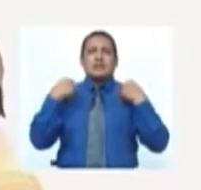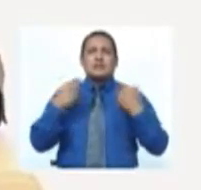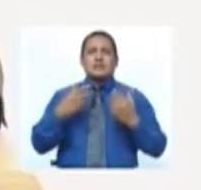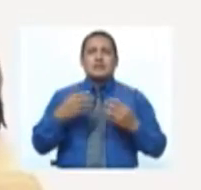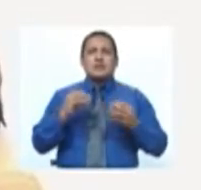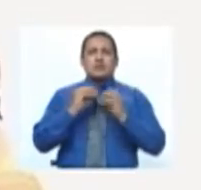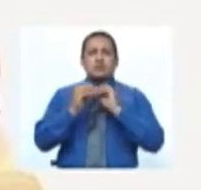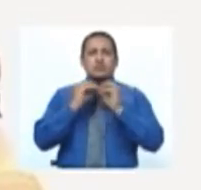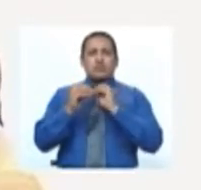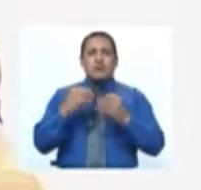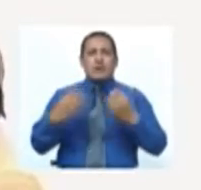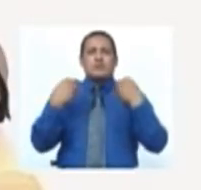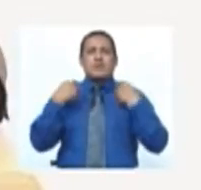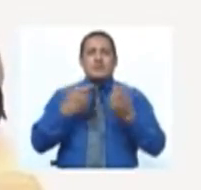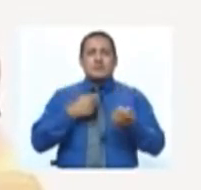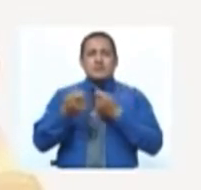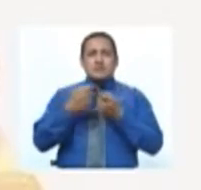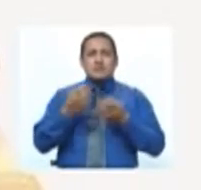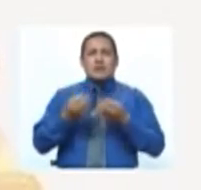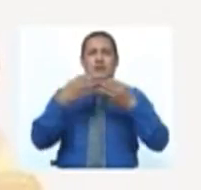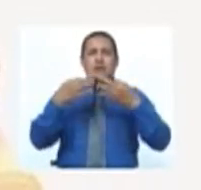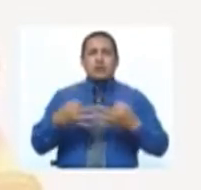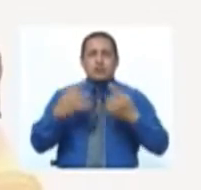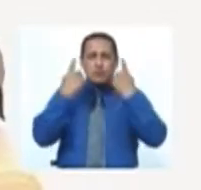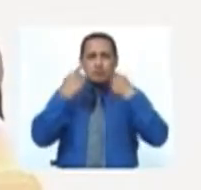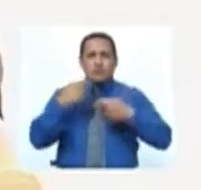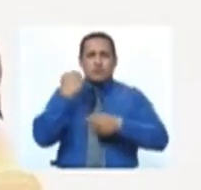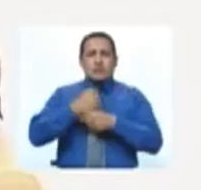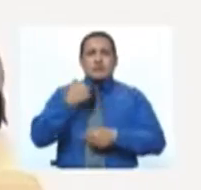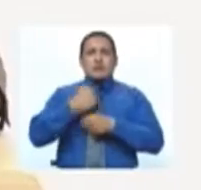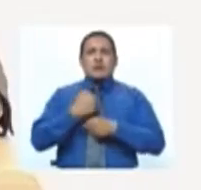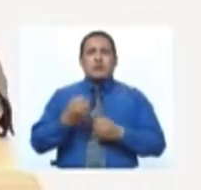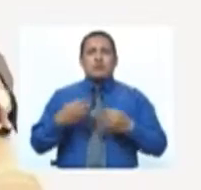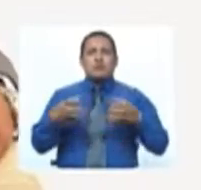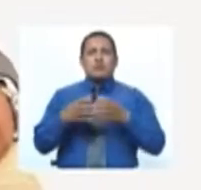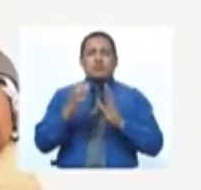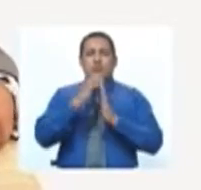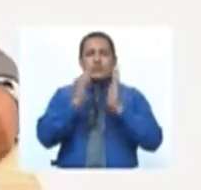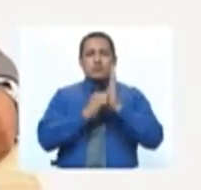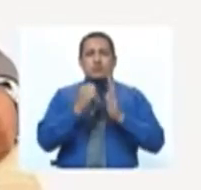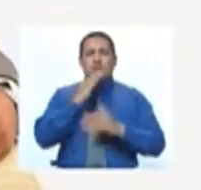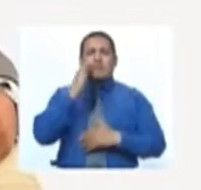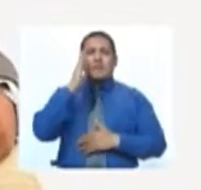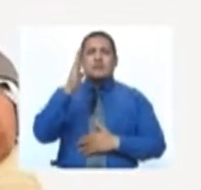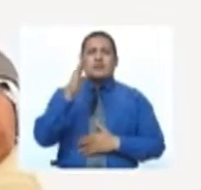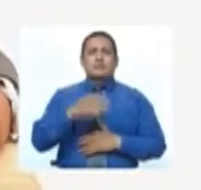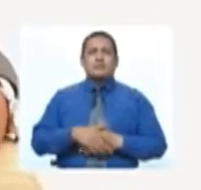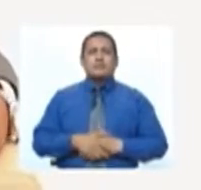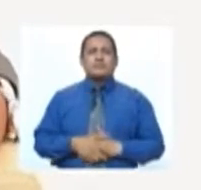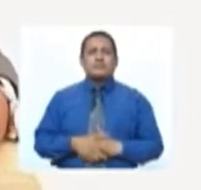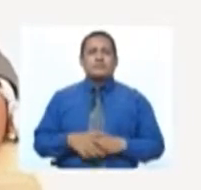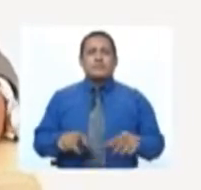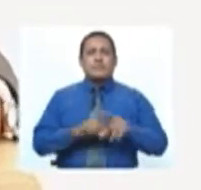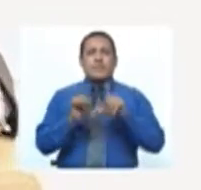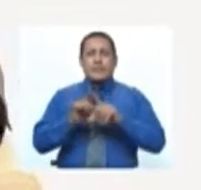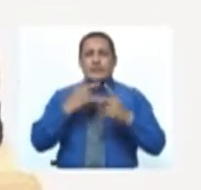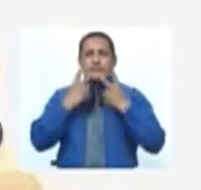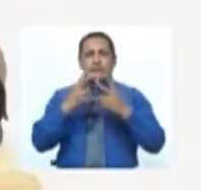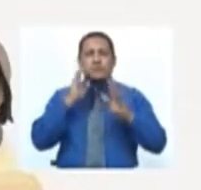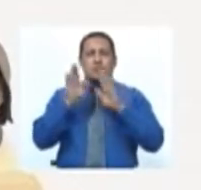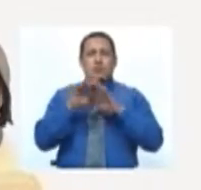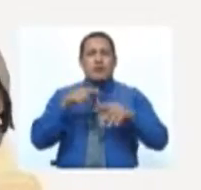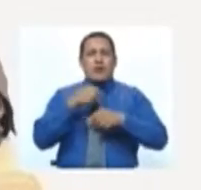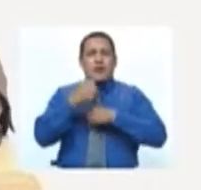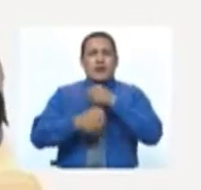de abastecimiento, a la oficina de administración, para que cumplan los fines operativos que los estatutos así lo convocan. De tal suerte pues que en